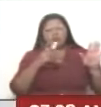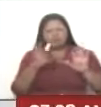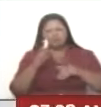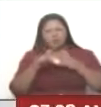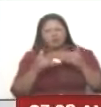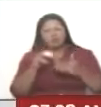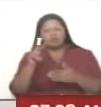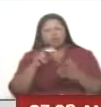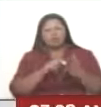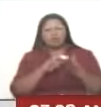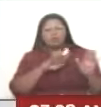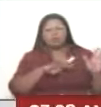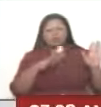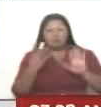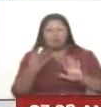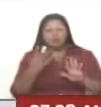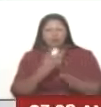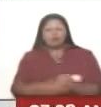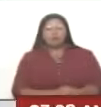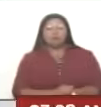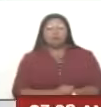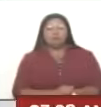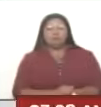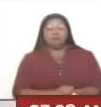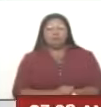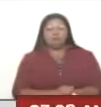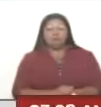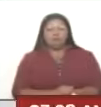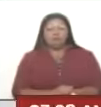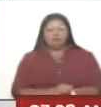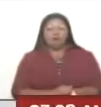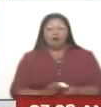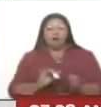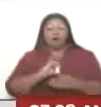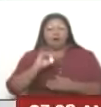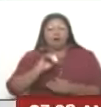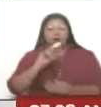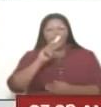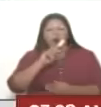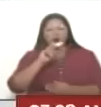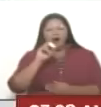mitad del 18 hasta mitad del 19, la inflación fue de